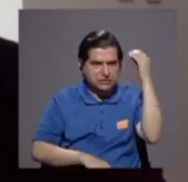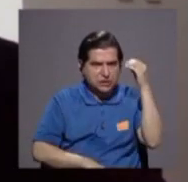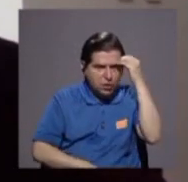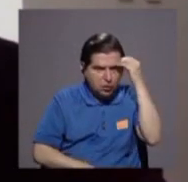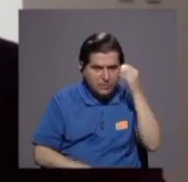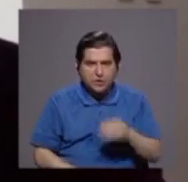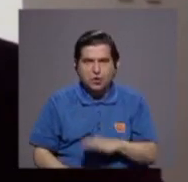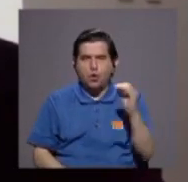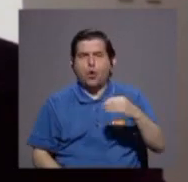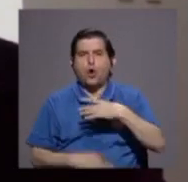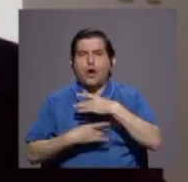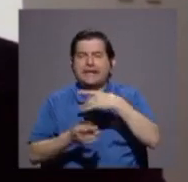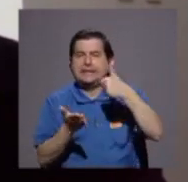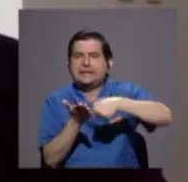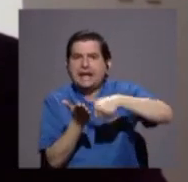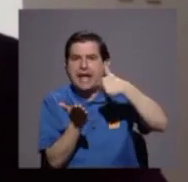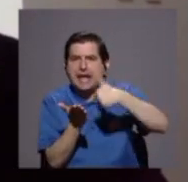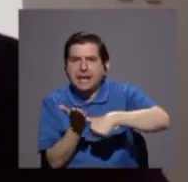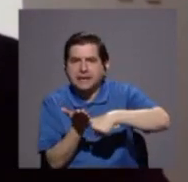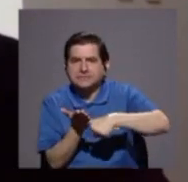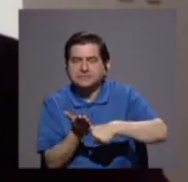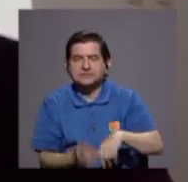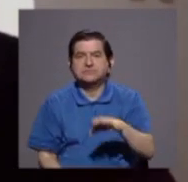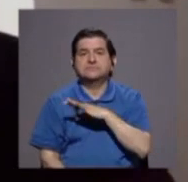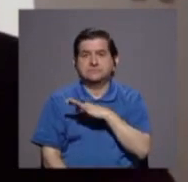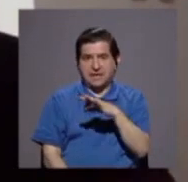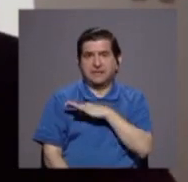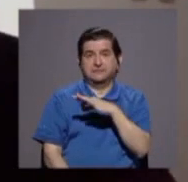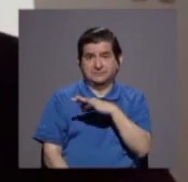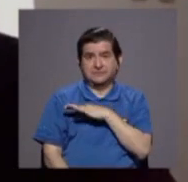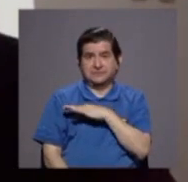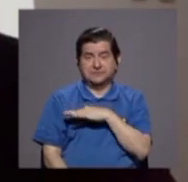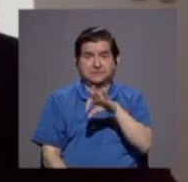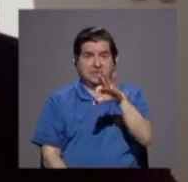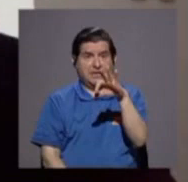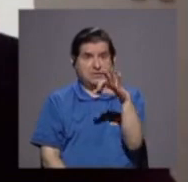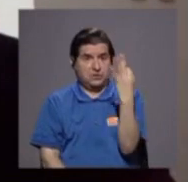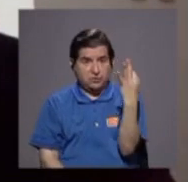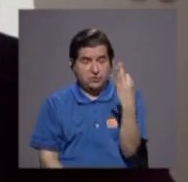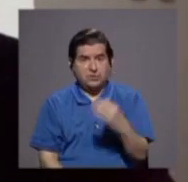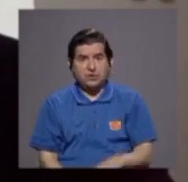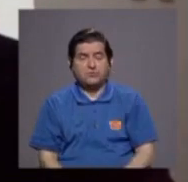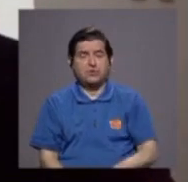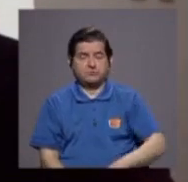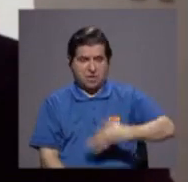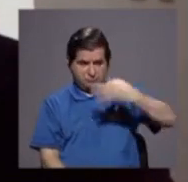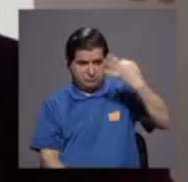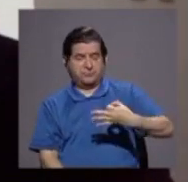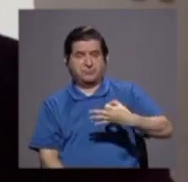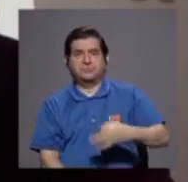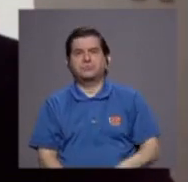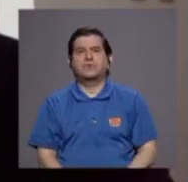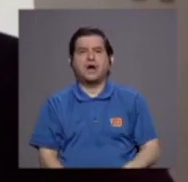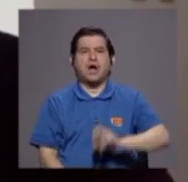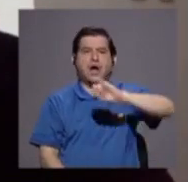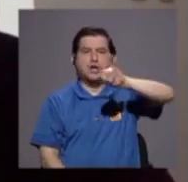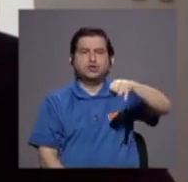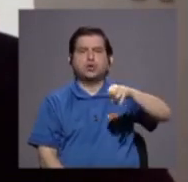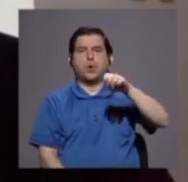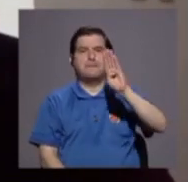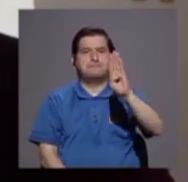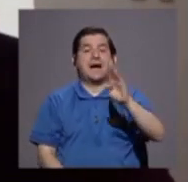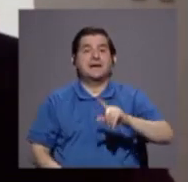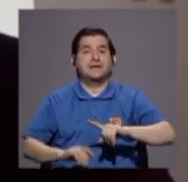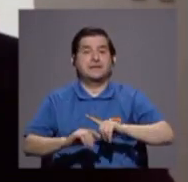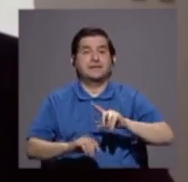de intenciones de voto benefician de una manera bastante sólida a Joe Biden,